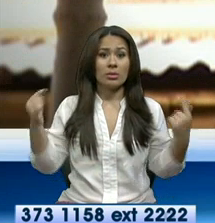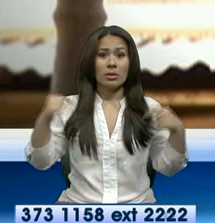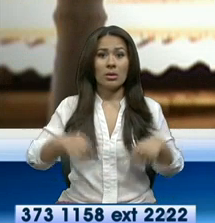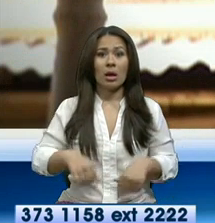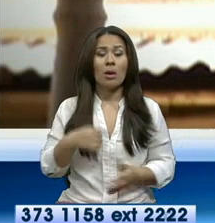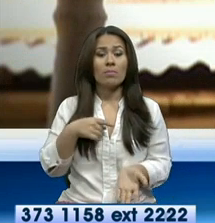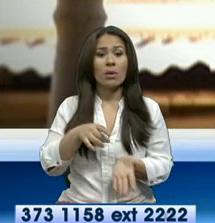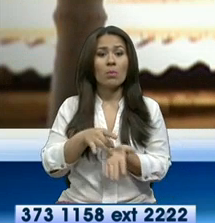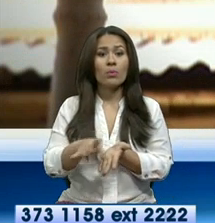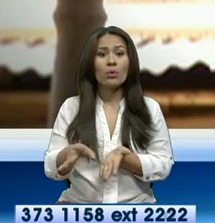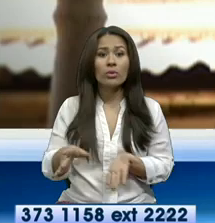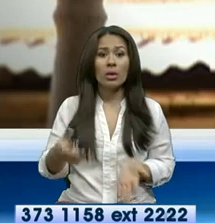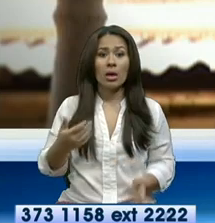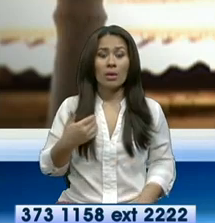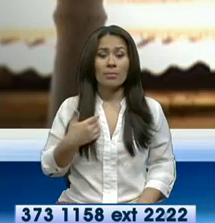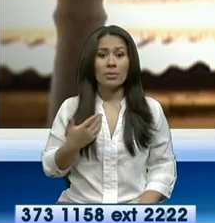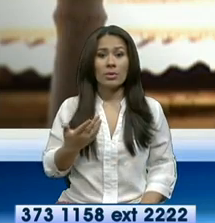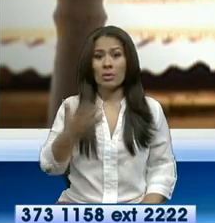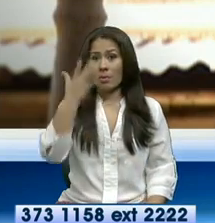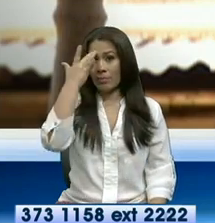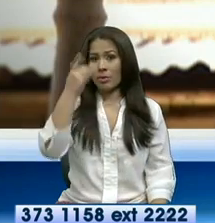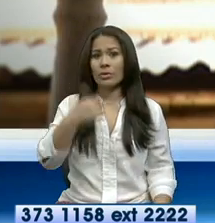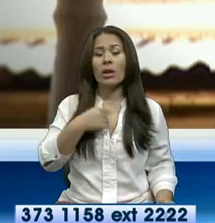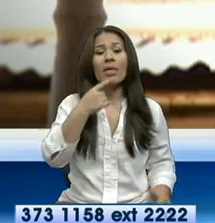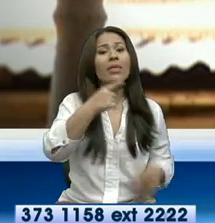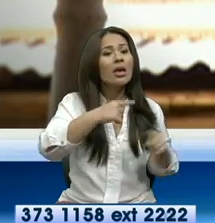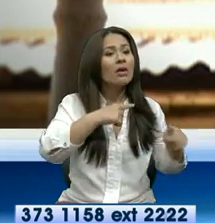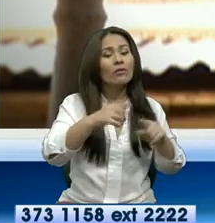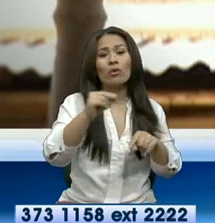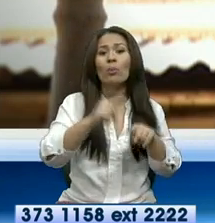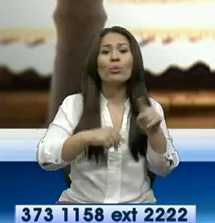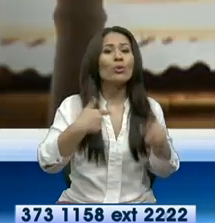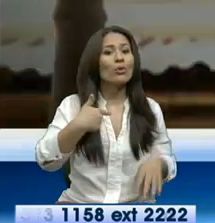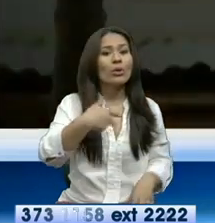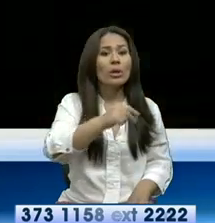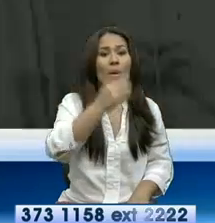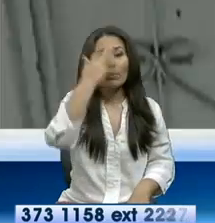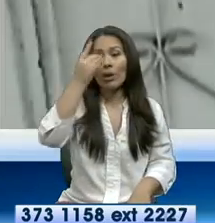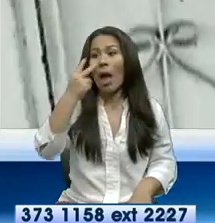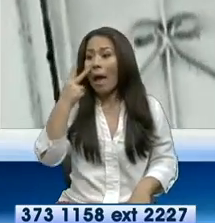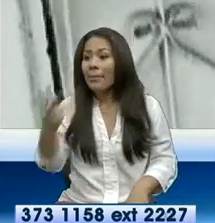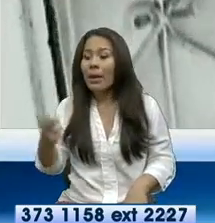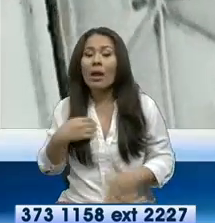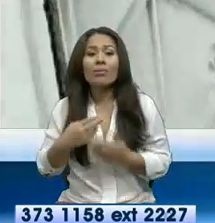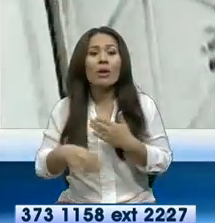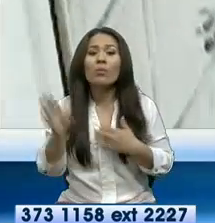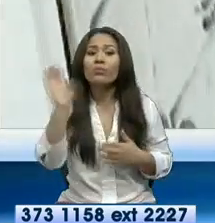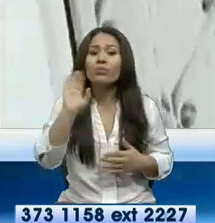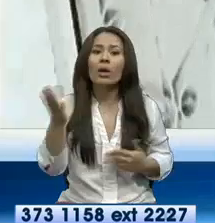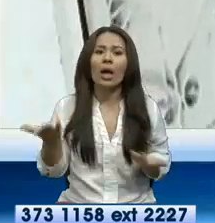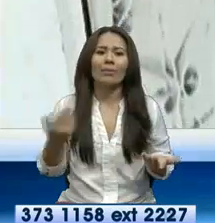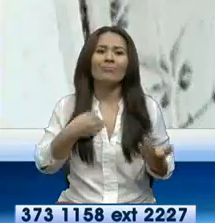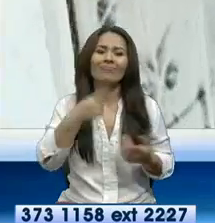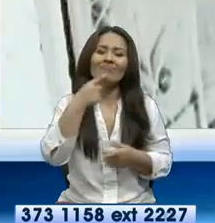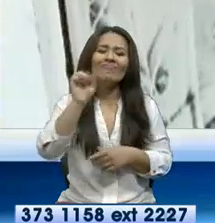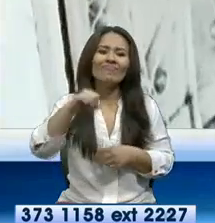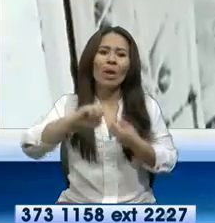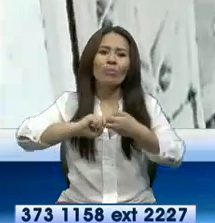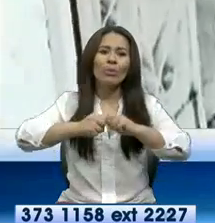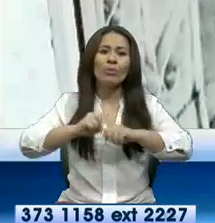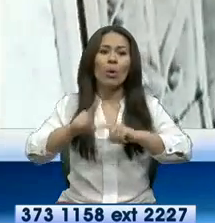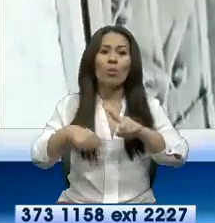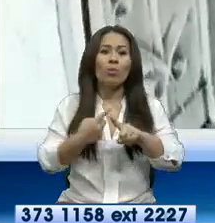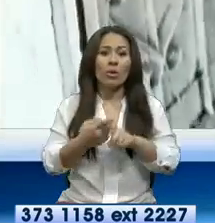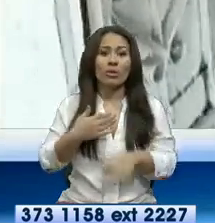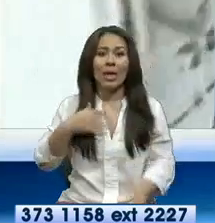despidieron. Ya porque le dije al jefe que yo no podía ir. Tengo que ver por mi hija. Admite que los conflictos empezaron cuando pasó